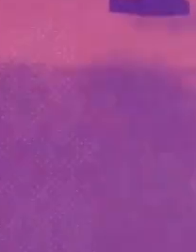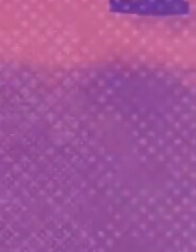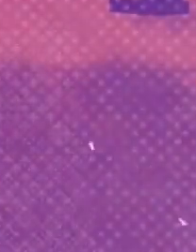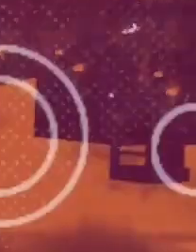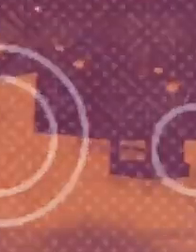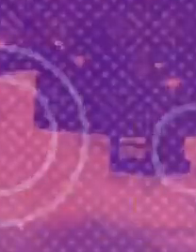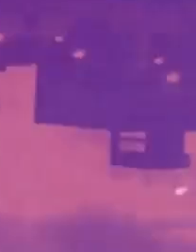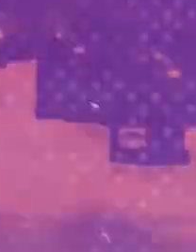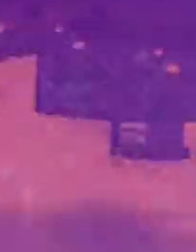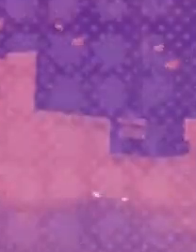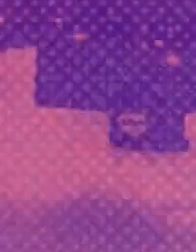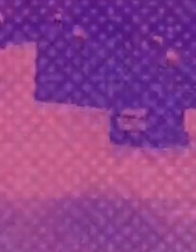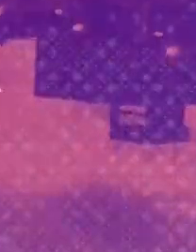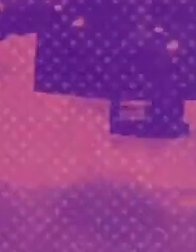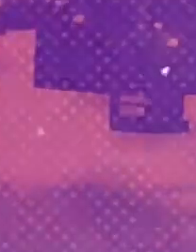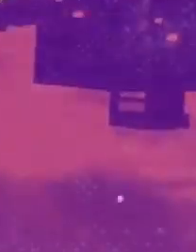Querido.